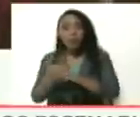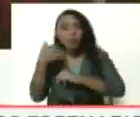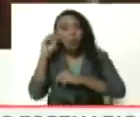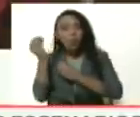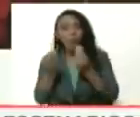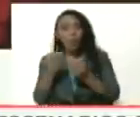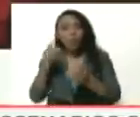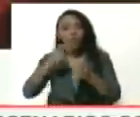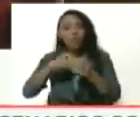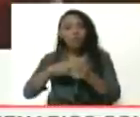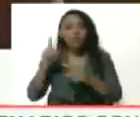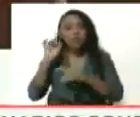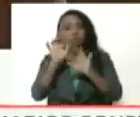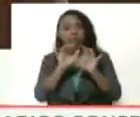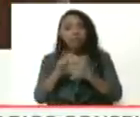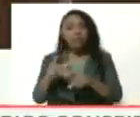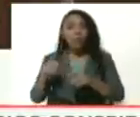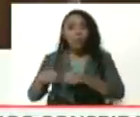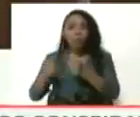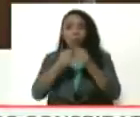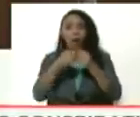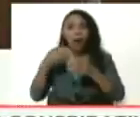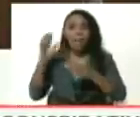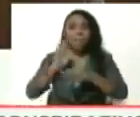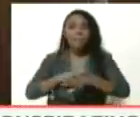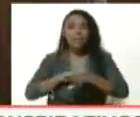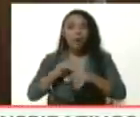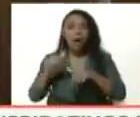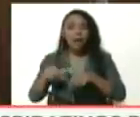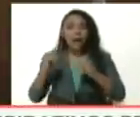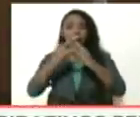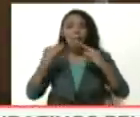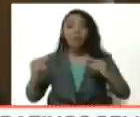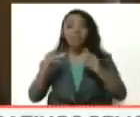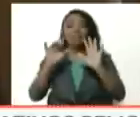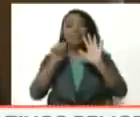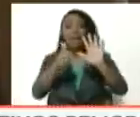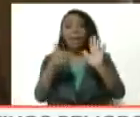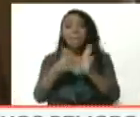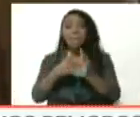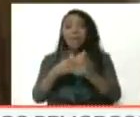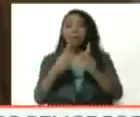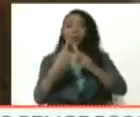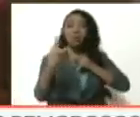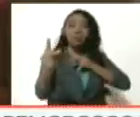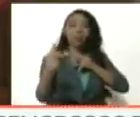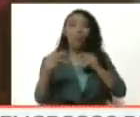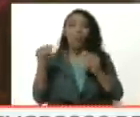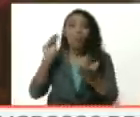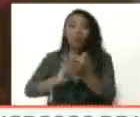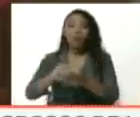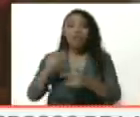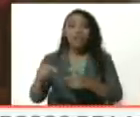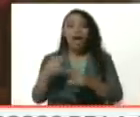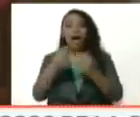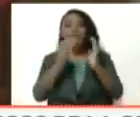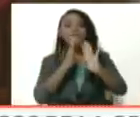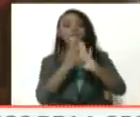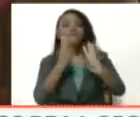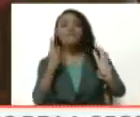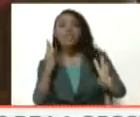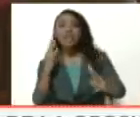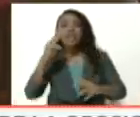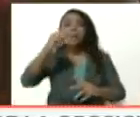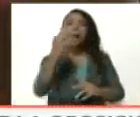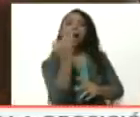registro civil son parte de los daños que han ocasionado en este galpón de más de 6.000 metros cuadrados ubicados en Fila de Mariche. También informó